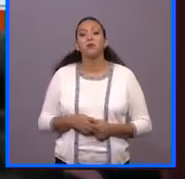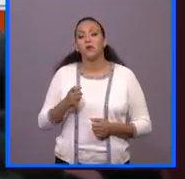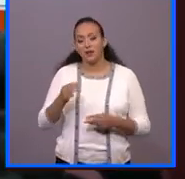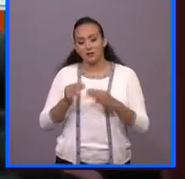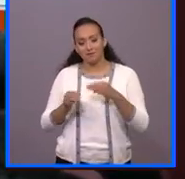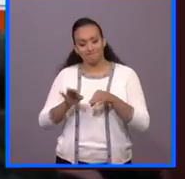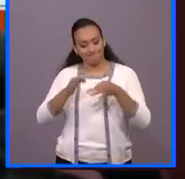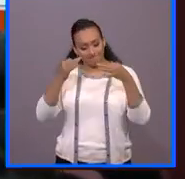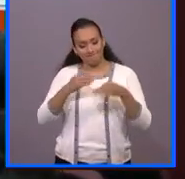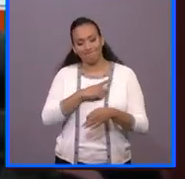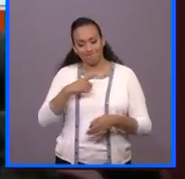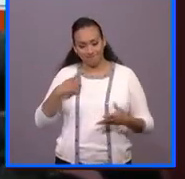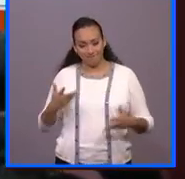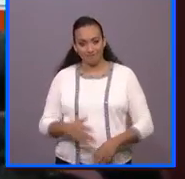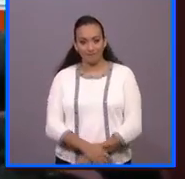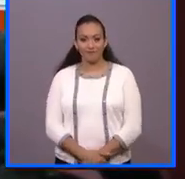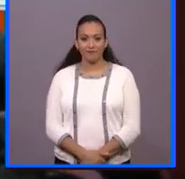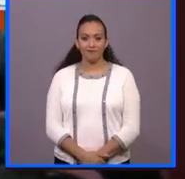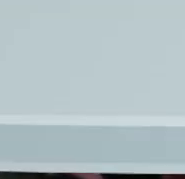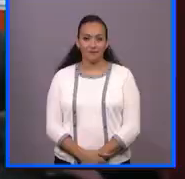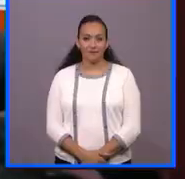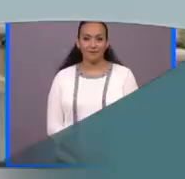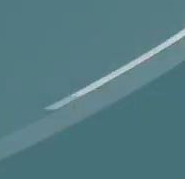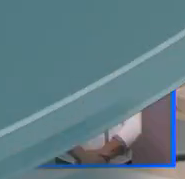Judicial de la Federación, Mario López Peña.